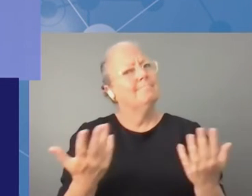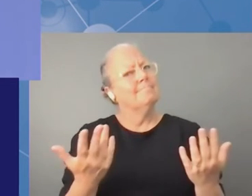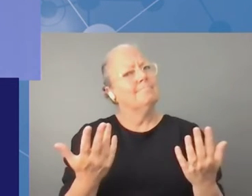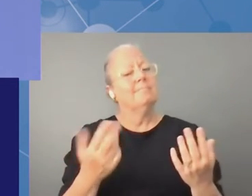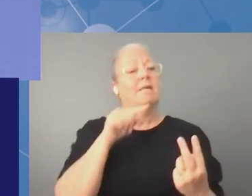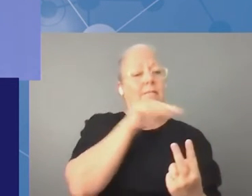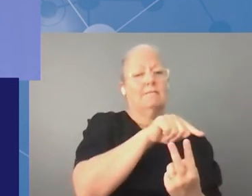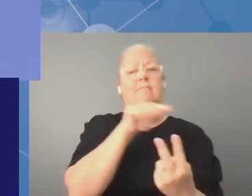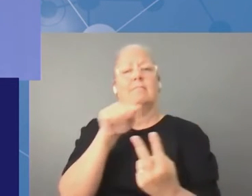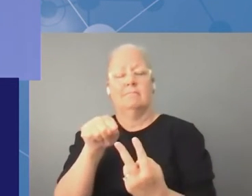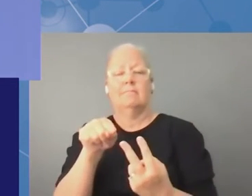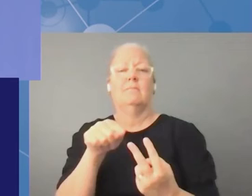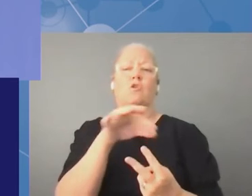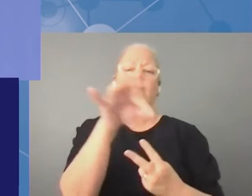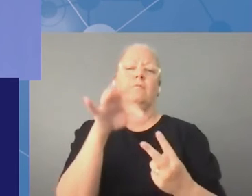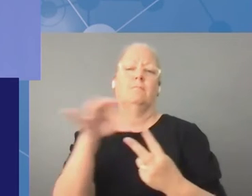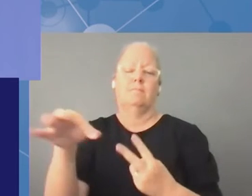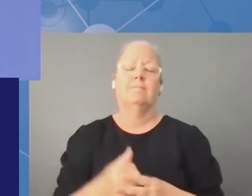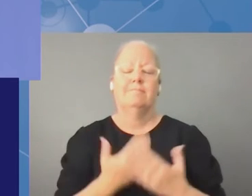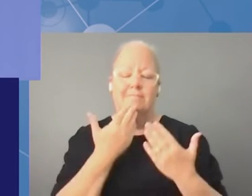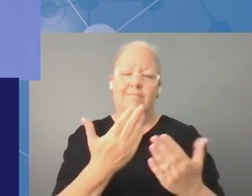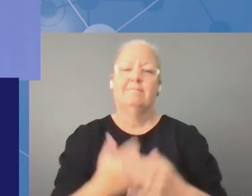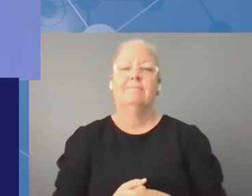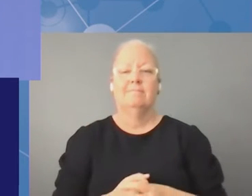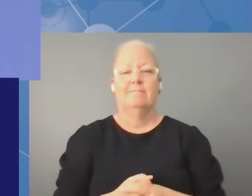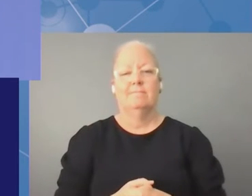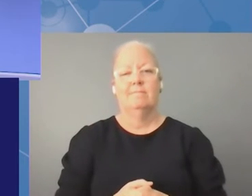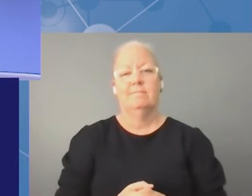eficaz. Muchas gracias.